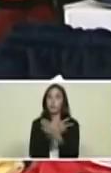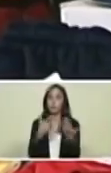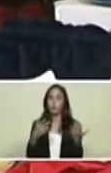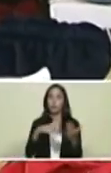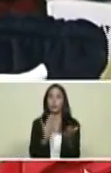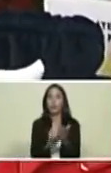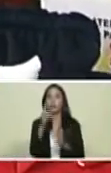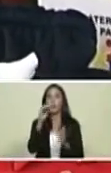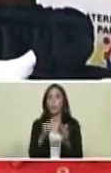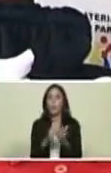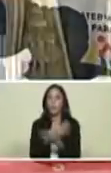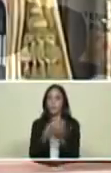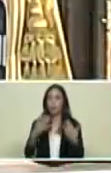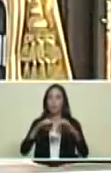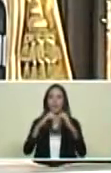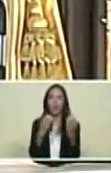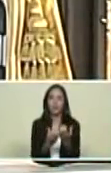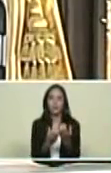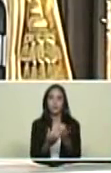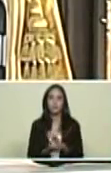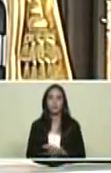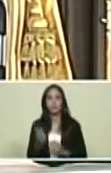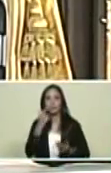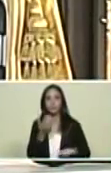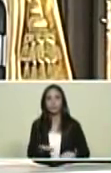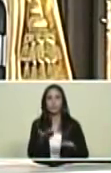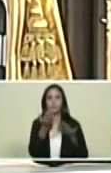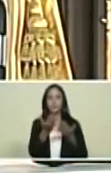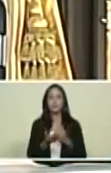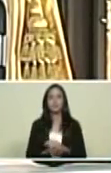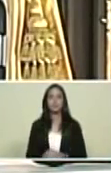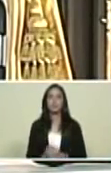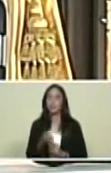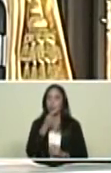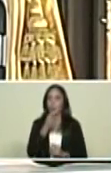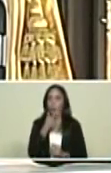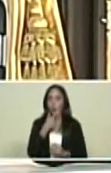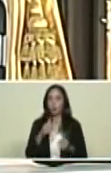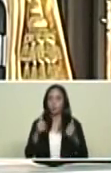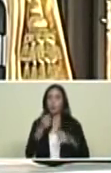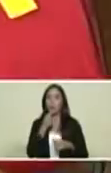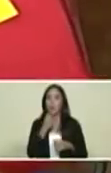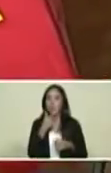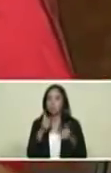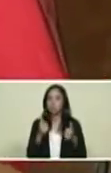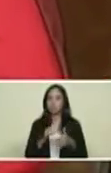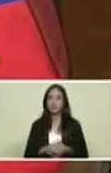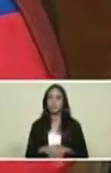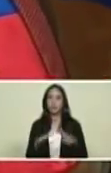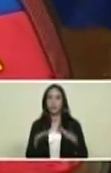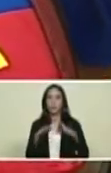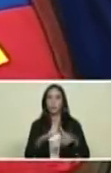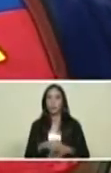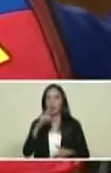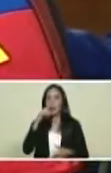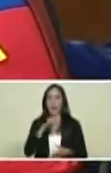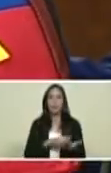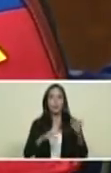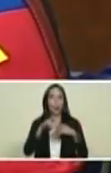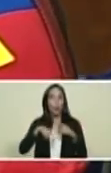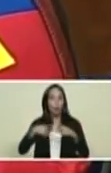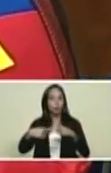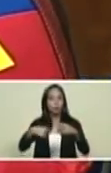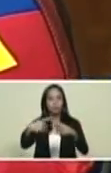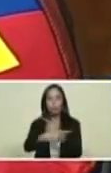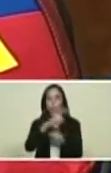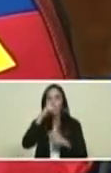2018-2019, vicepresidenta. Aquí está el morral, miren qué bonito está. Todos los años, esto solo en